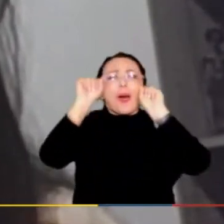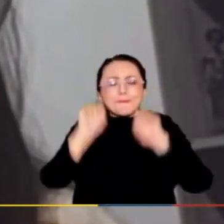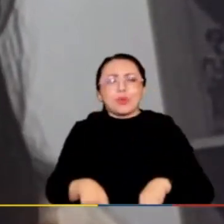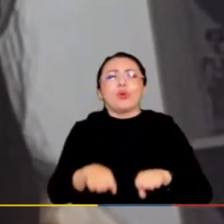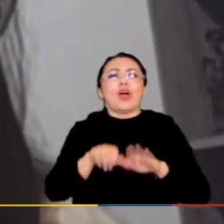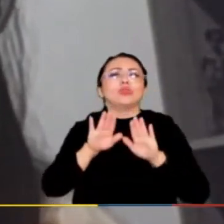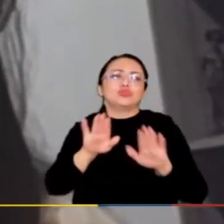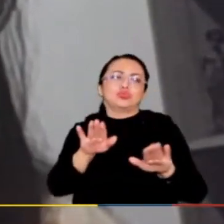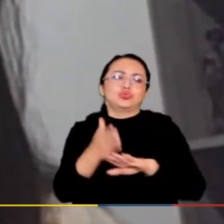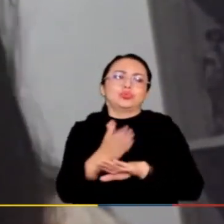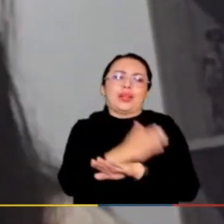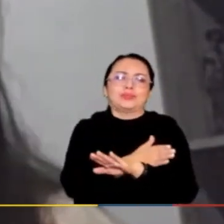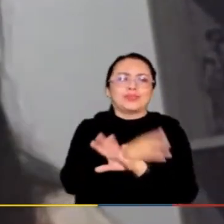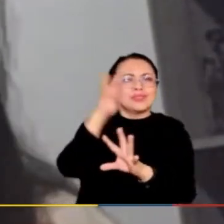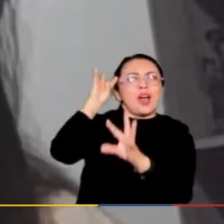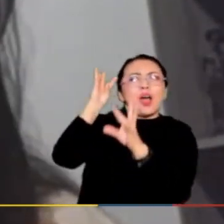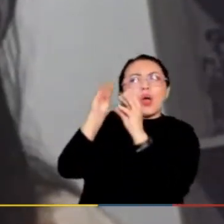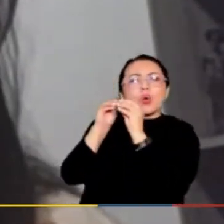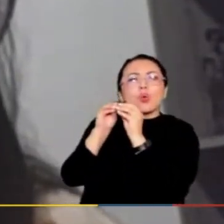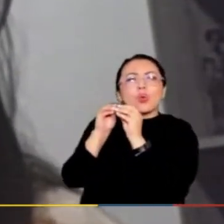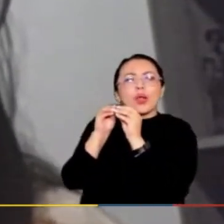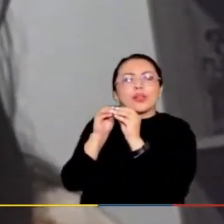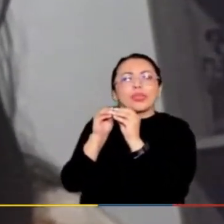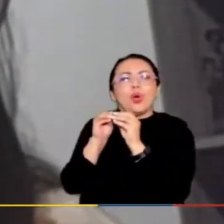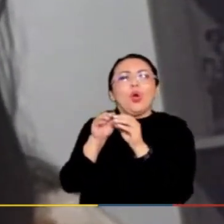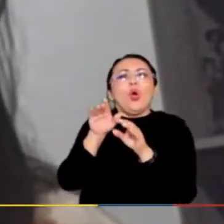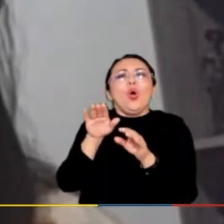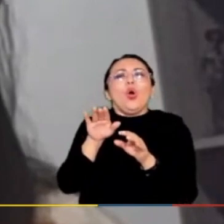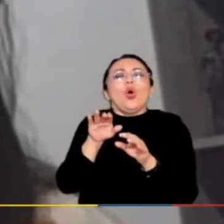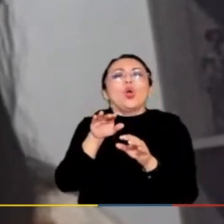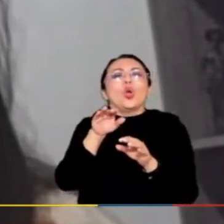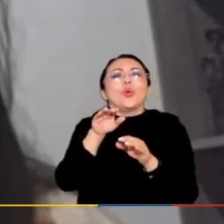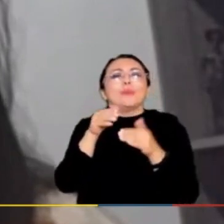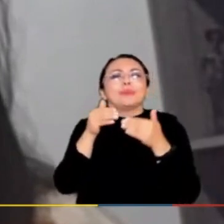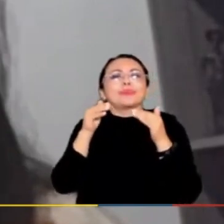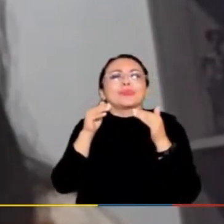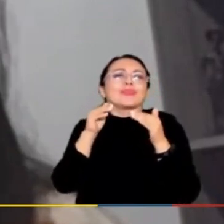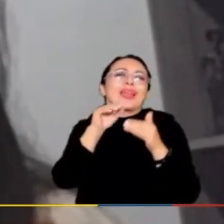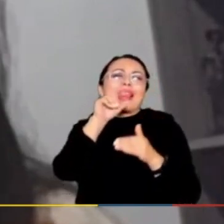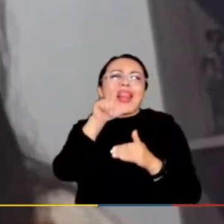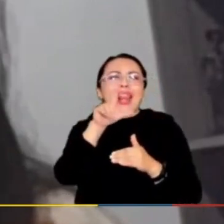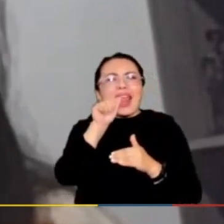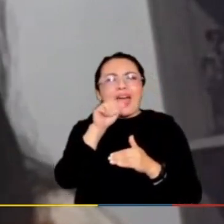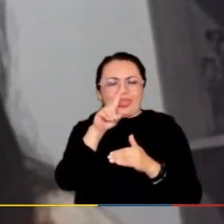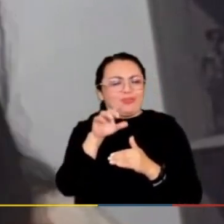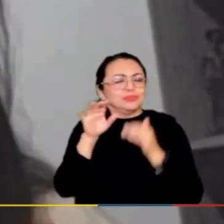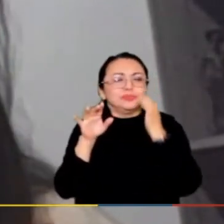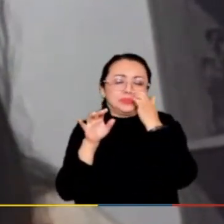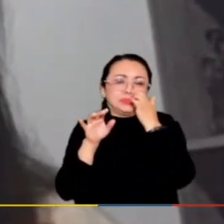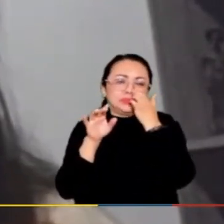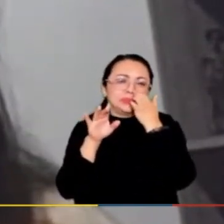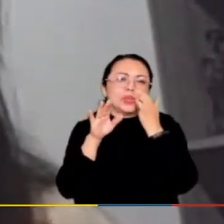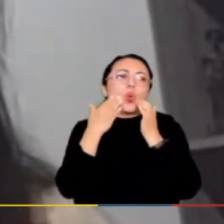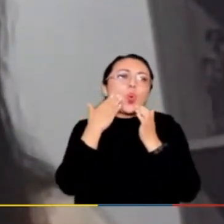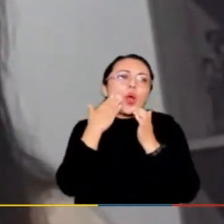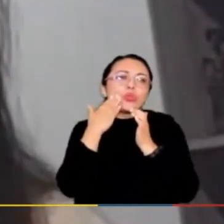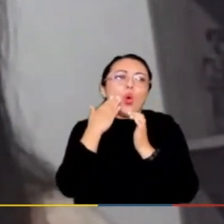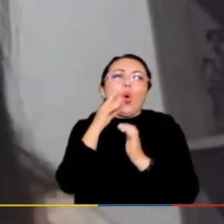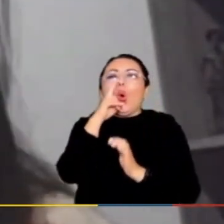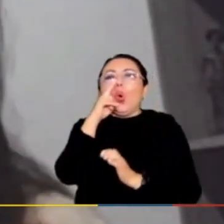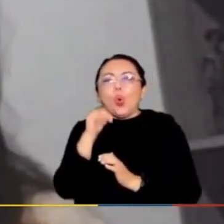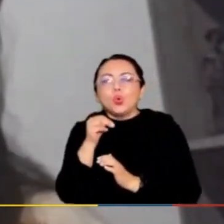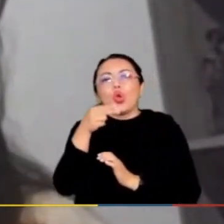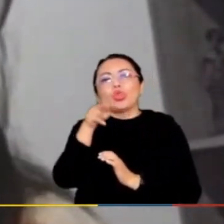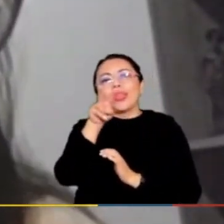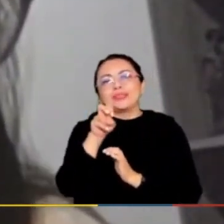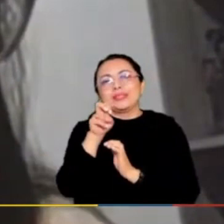concepto de la operación realizada acorde al convenio al ADI. Comisión a cargo de Trade Alliance el 17 de junio